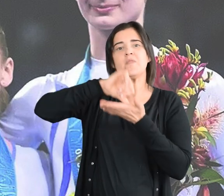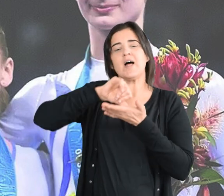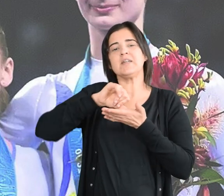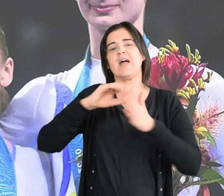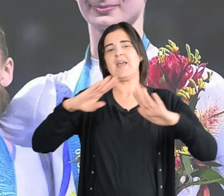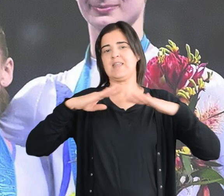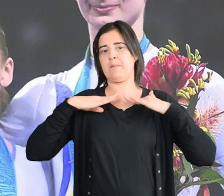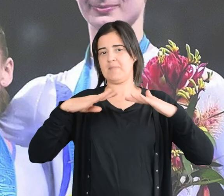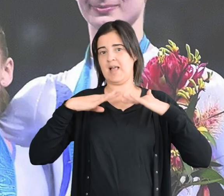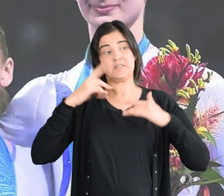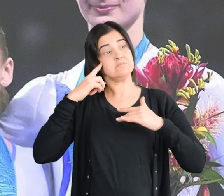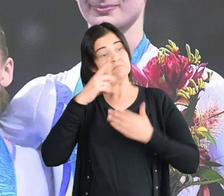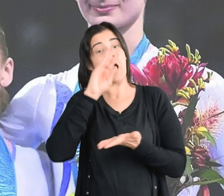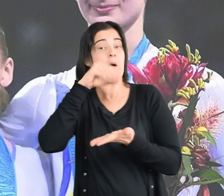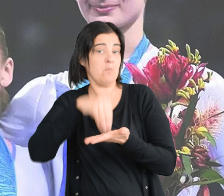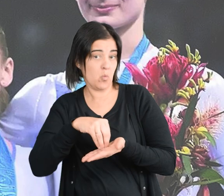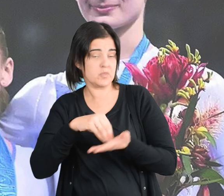la gimnasia